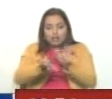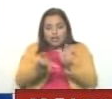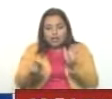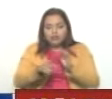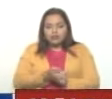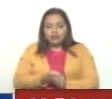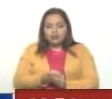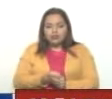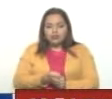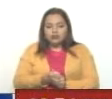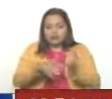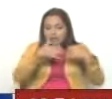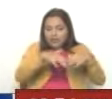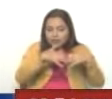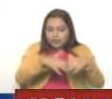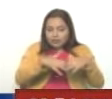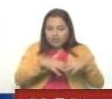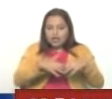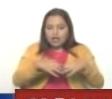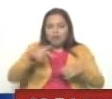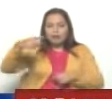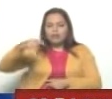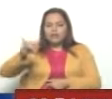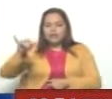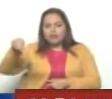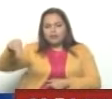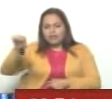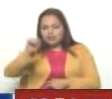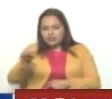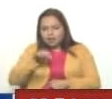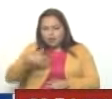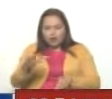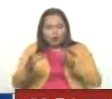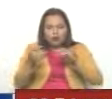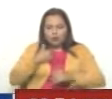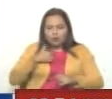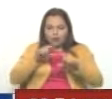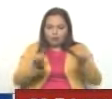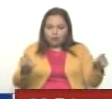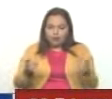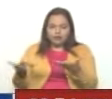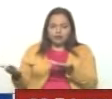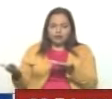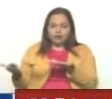movilnetjurídico@movilnet.com.be. En el caso de las empresas, las pymes, nos pueden contactar a través de ese medio también. Entonces, bueno, como quieran, hay muchas maneras.